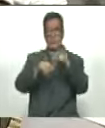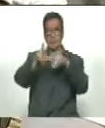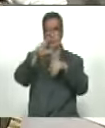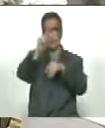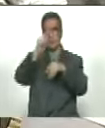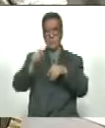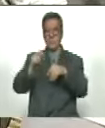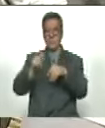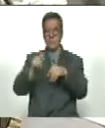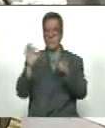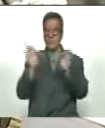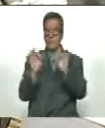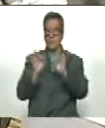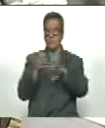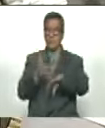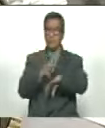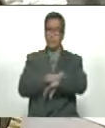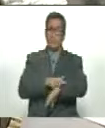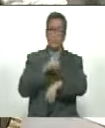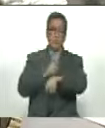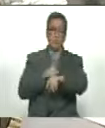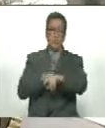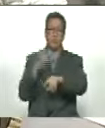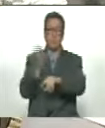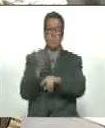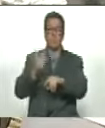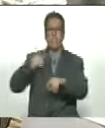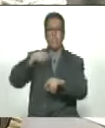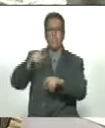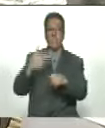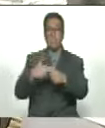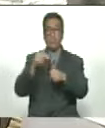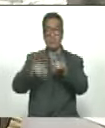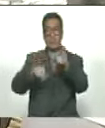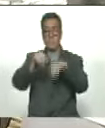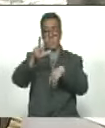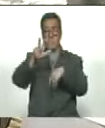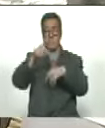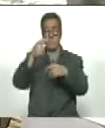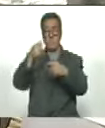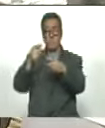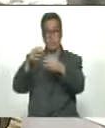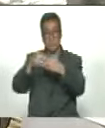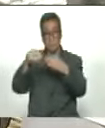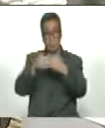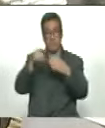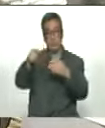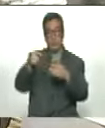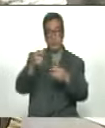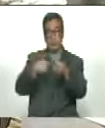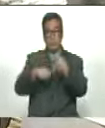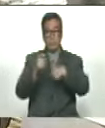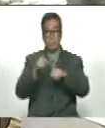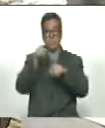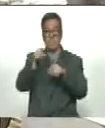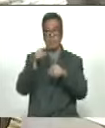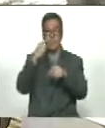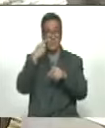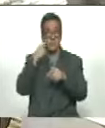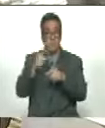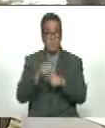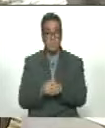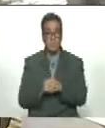$13 por barril. Ni siquiera en el peor momento de las sanciones vendimos petróleo a $13 el barril. Llamamos a que estas